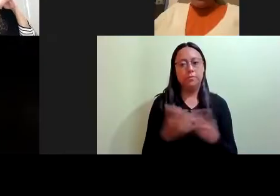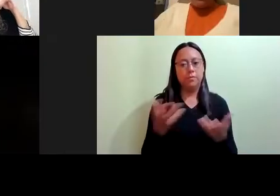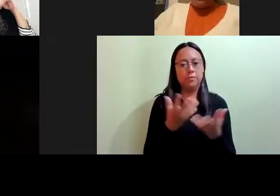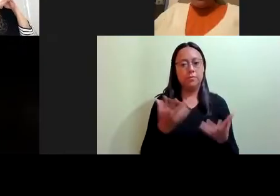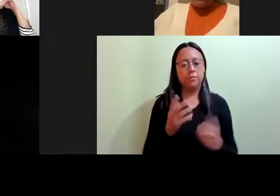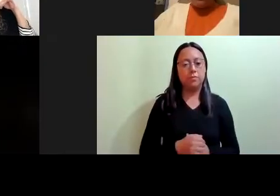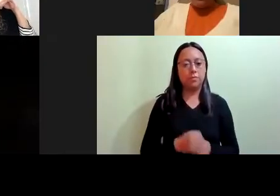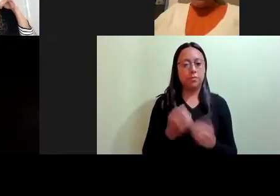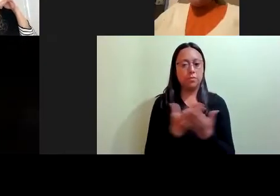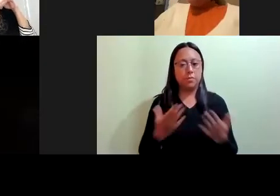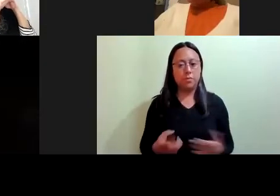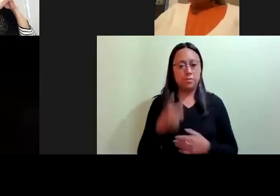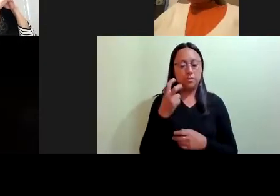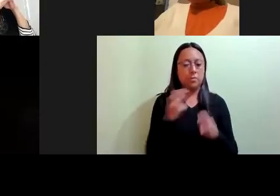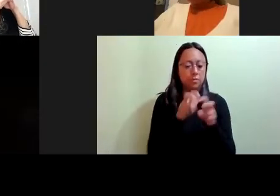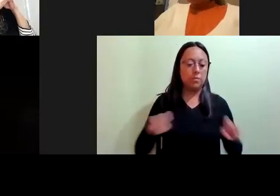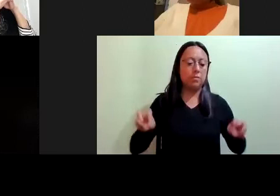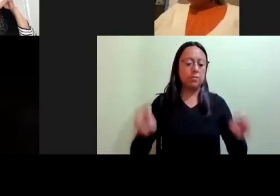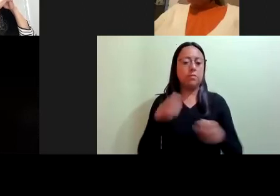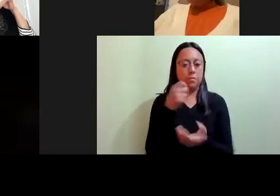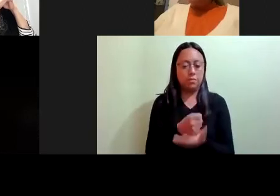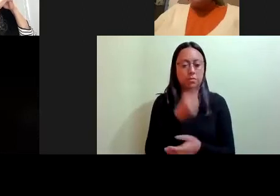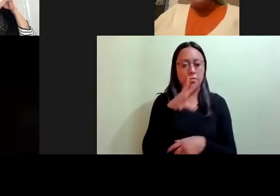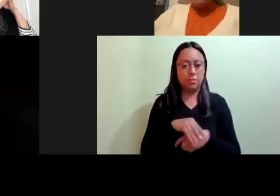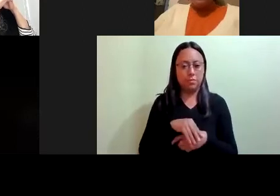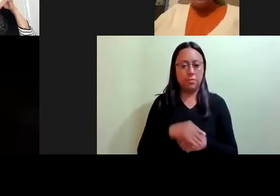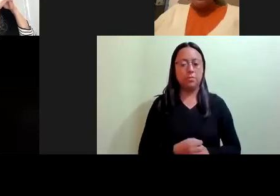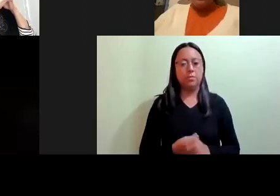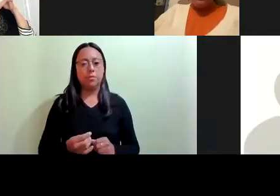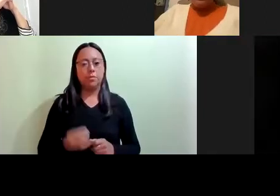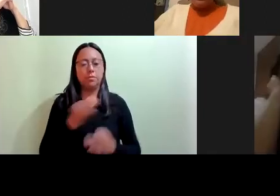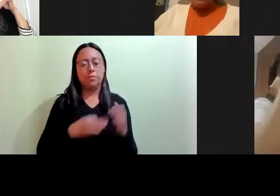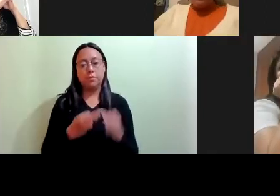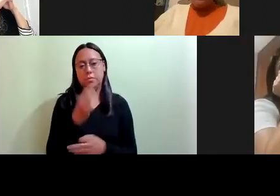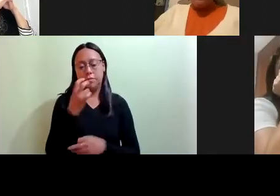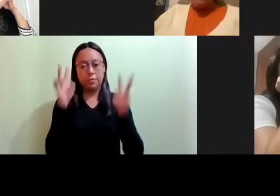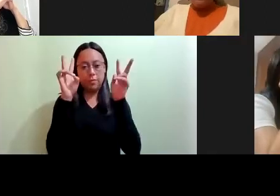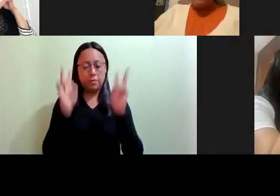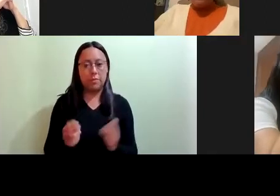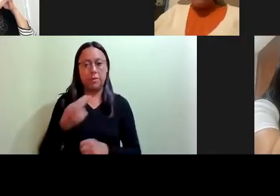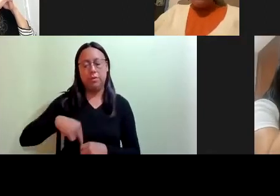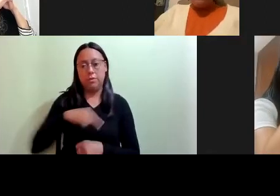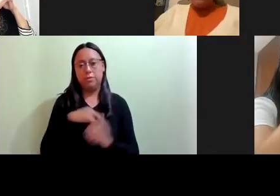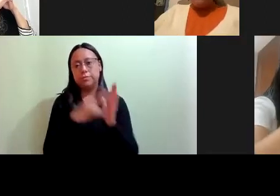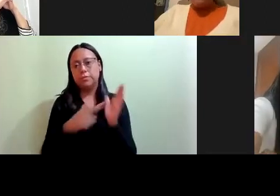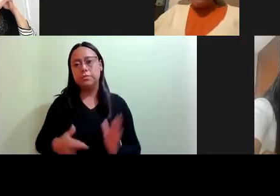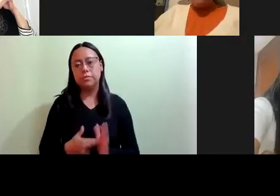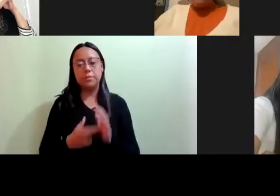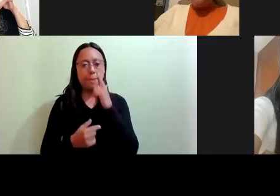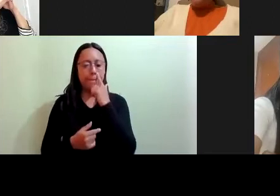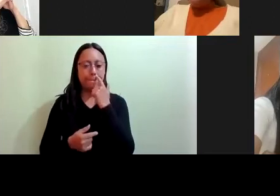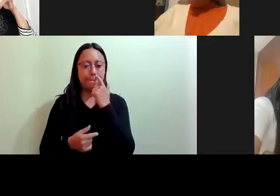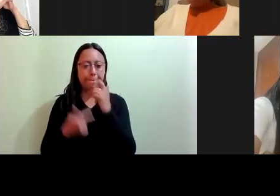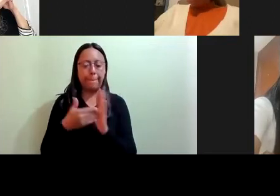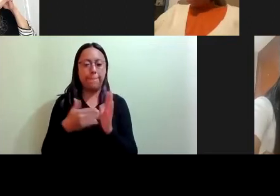Pleno autorizó. Si bien es cierto, para perfeccionar el tema de nuestro reglamento y en la ley, necesitamos